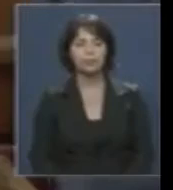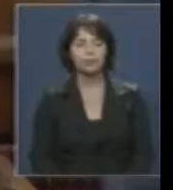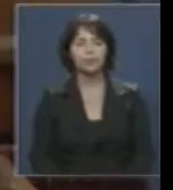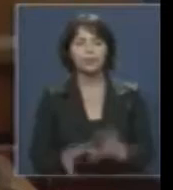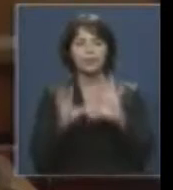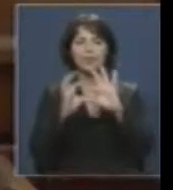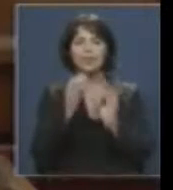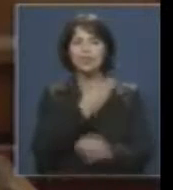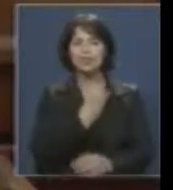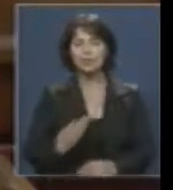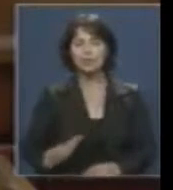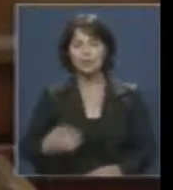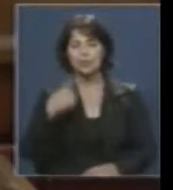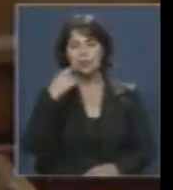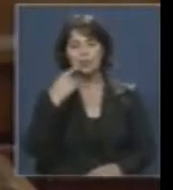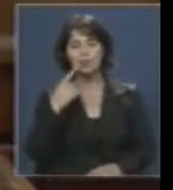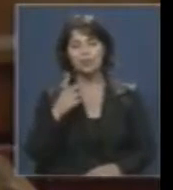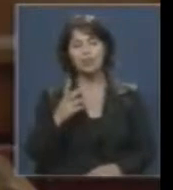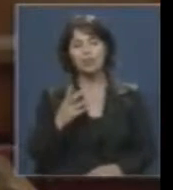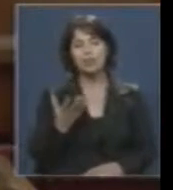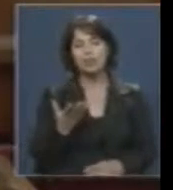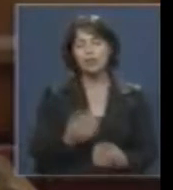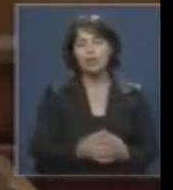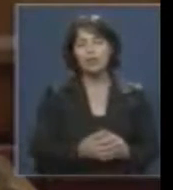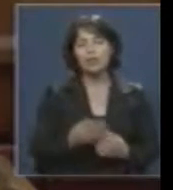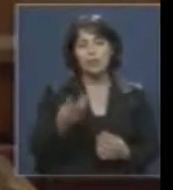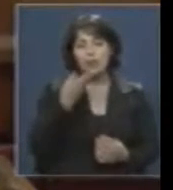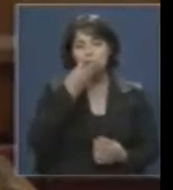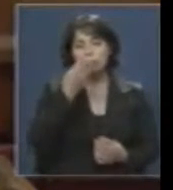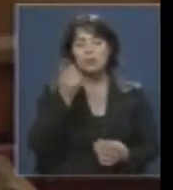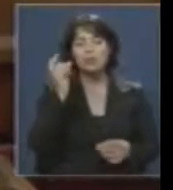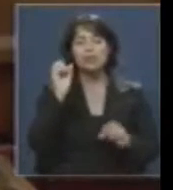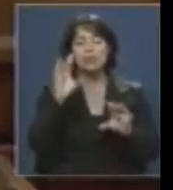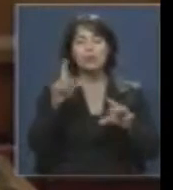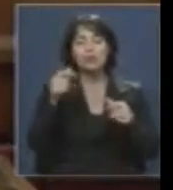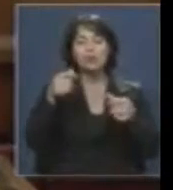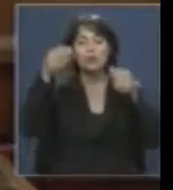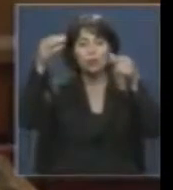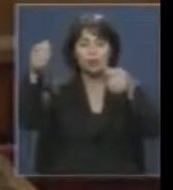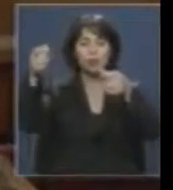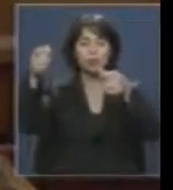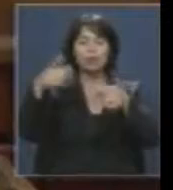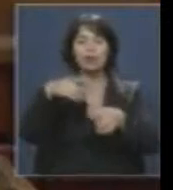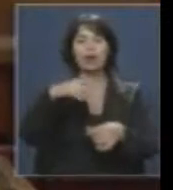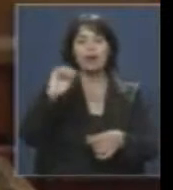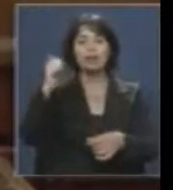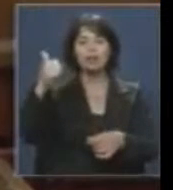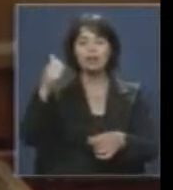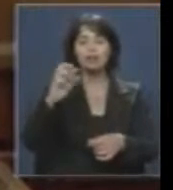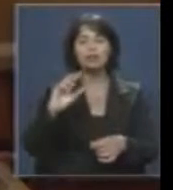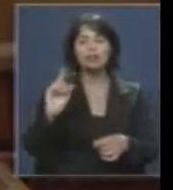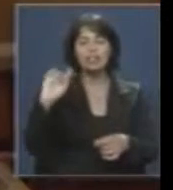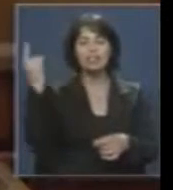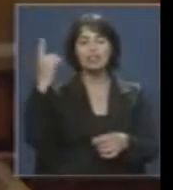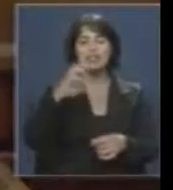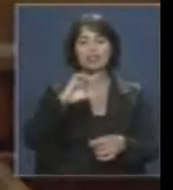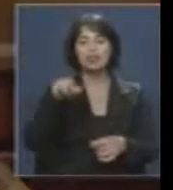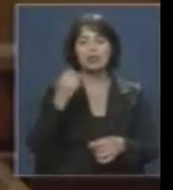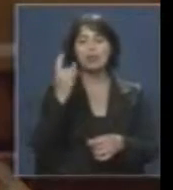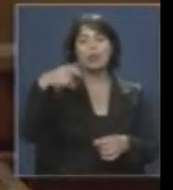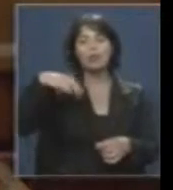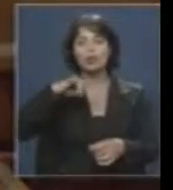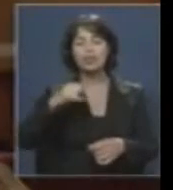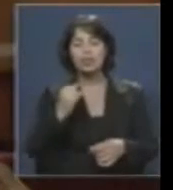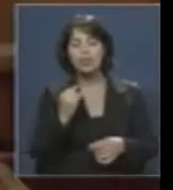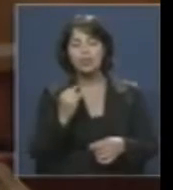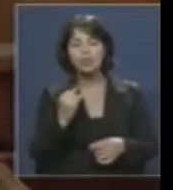Muchas gracias, señor presidente. Señor presidente, solicito se envíe los siguientes oficios al director nacional de Junji para que informe en